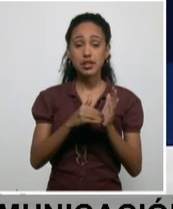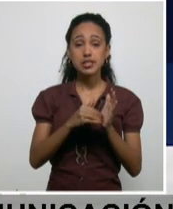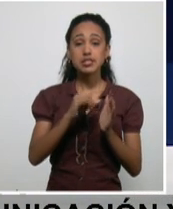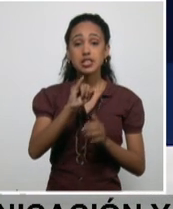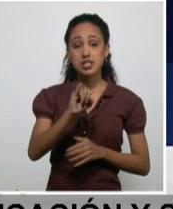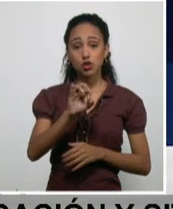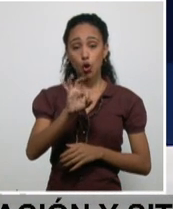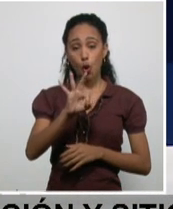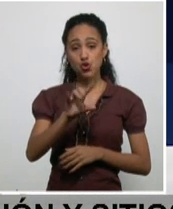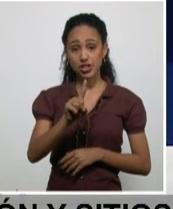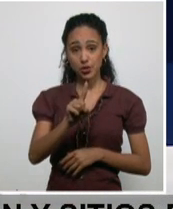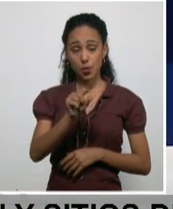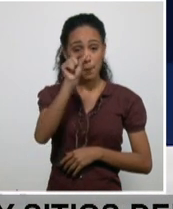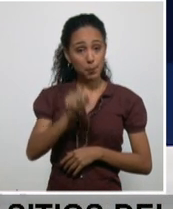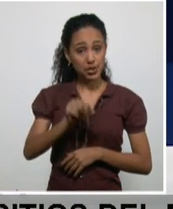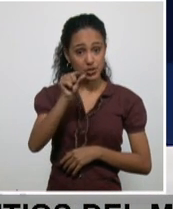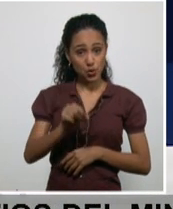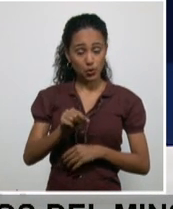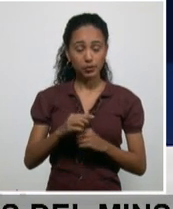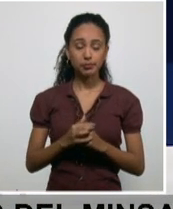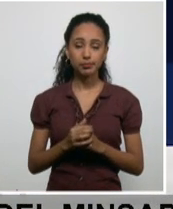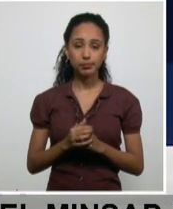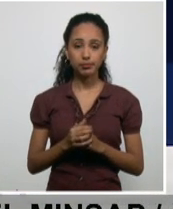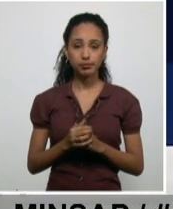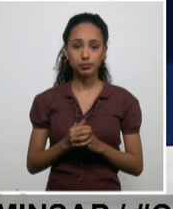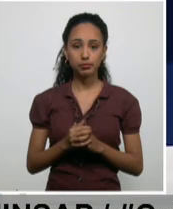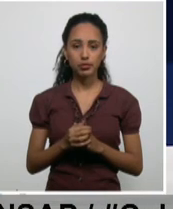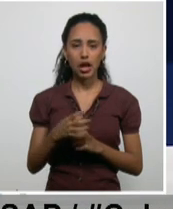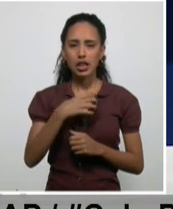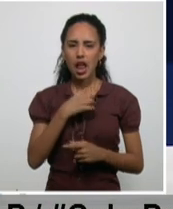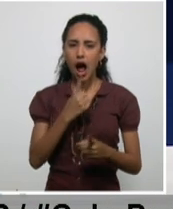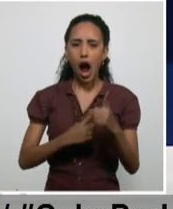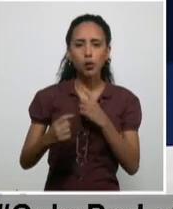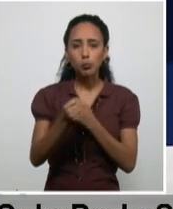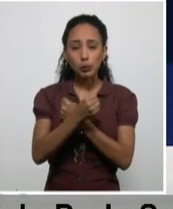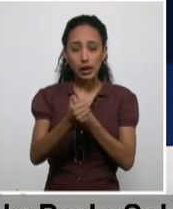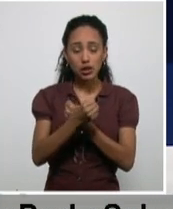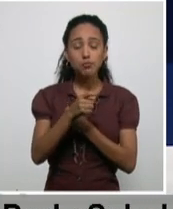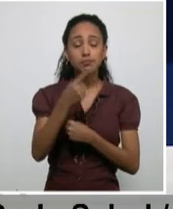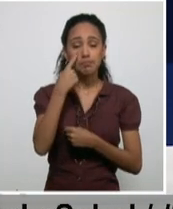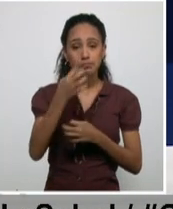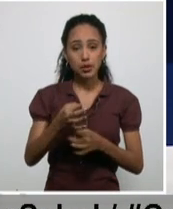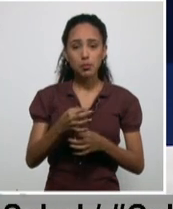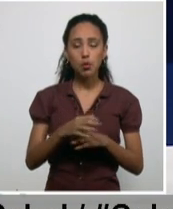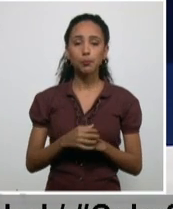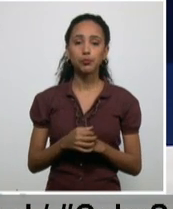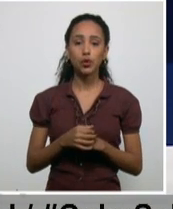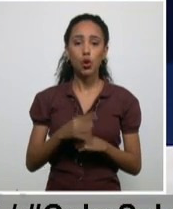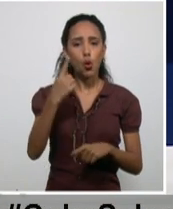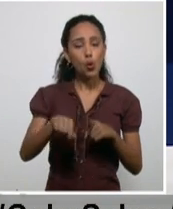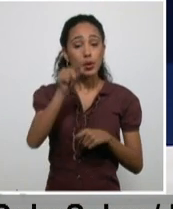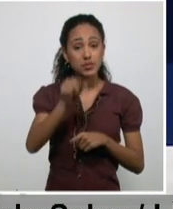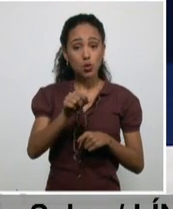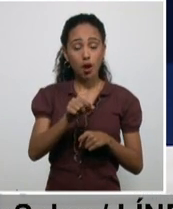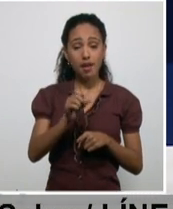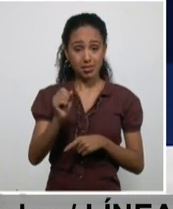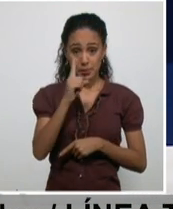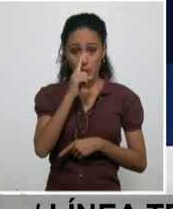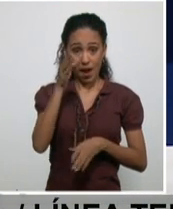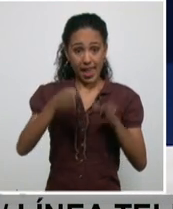5.681 casos que tienen algún riesgo o han salido ya de la etapa